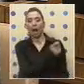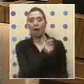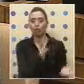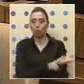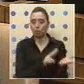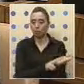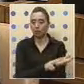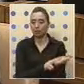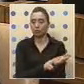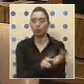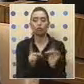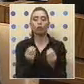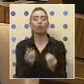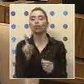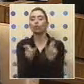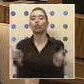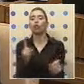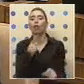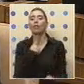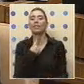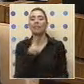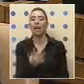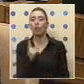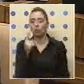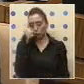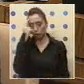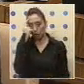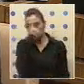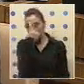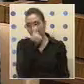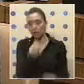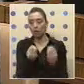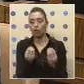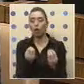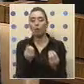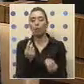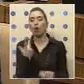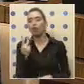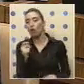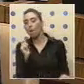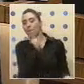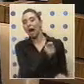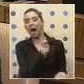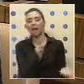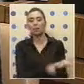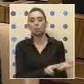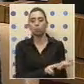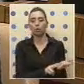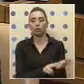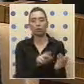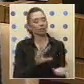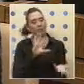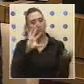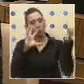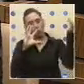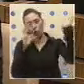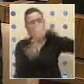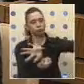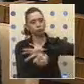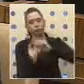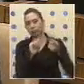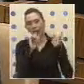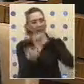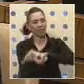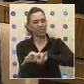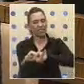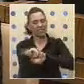algo inconfortable e indeseado. Lo único que estamos pensando aquí es cómo no se pagan los impuestos. Este es el mundo al revés. Todos hablamos